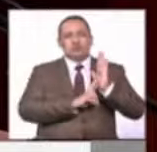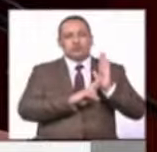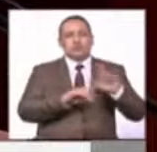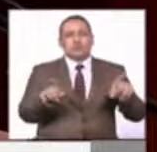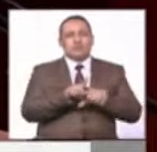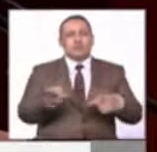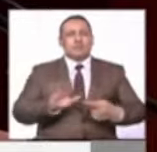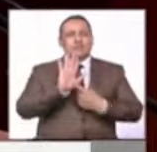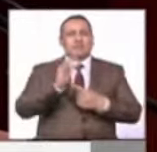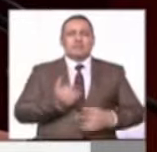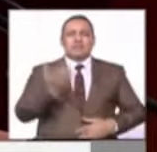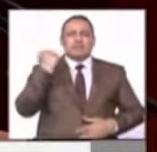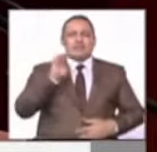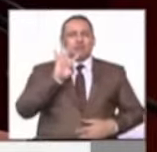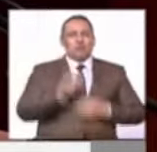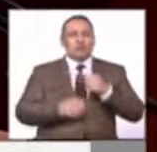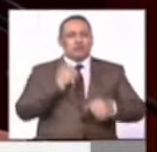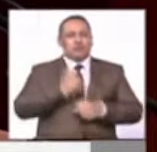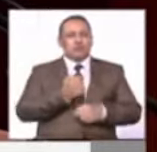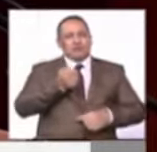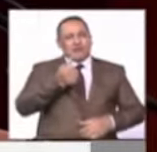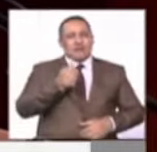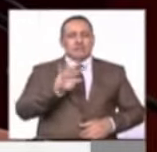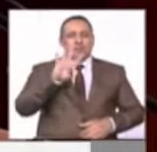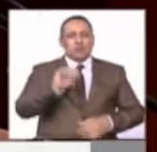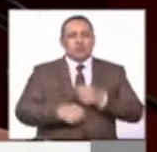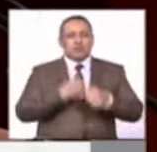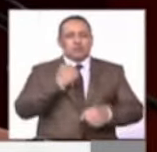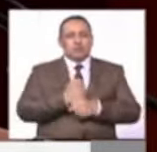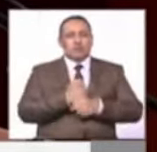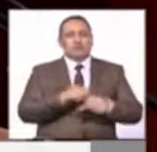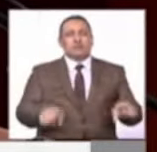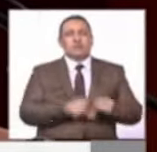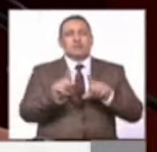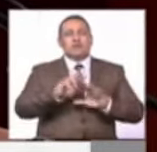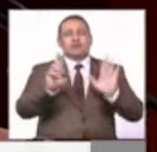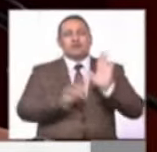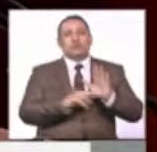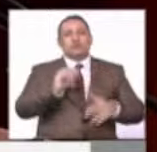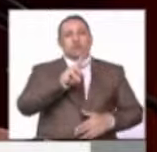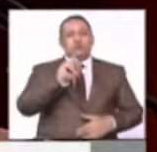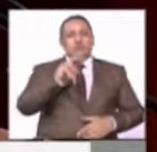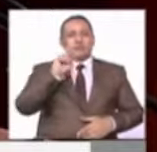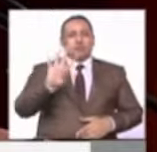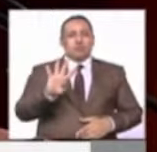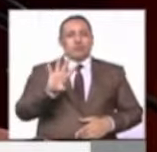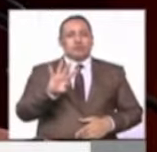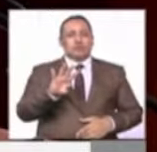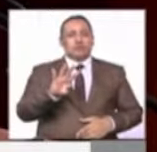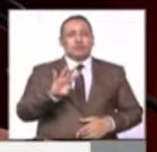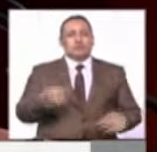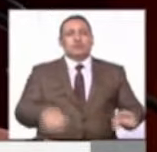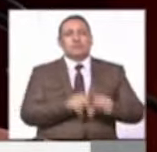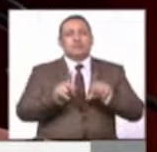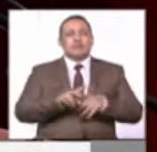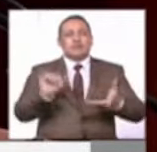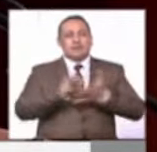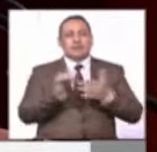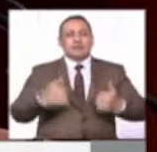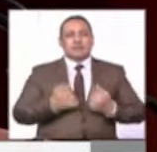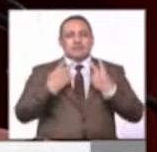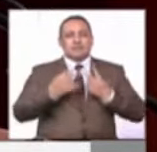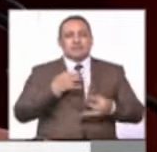emitida Hace 4 años o casi 4 años la resolución 224 que